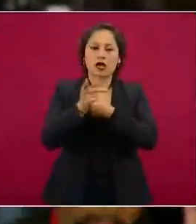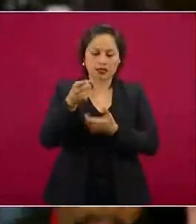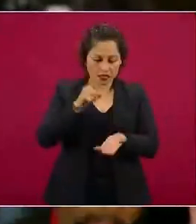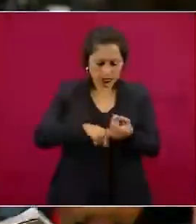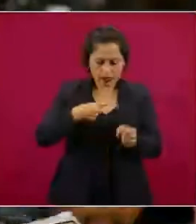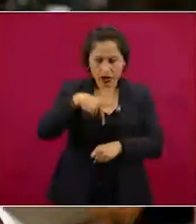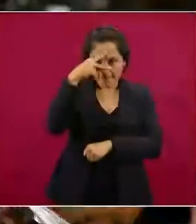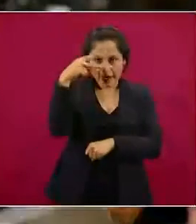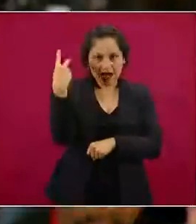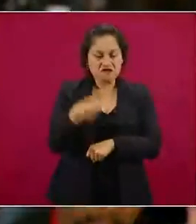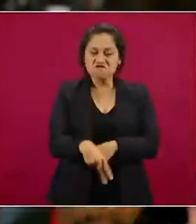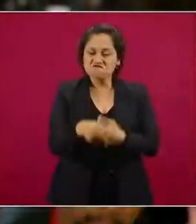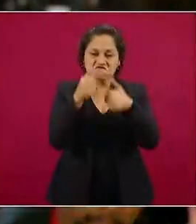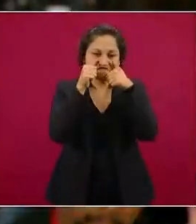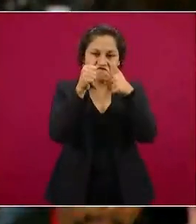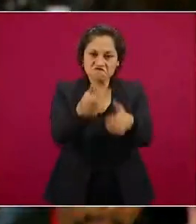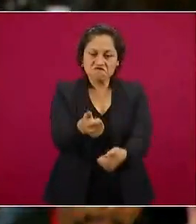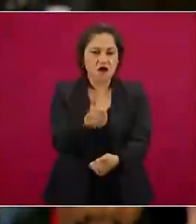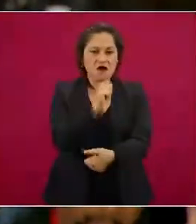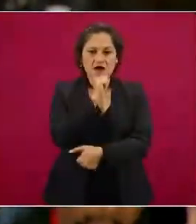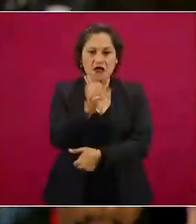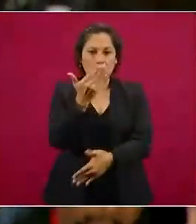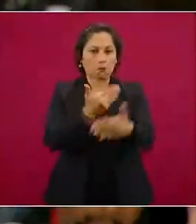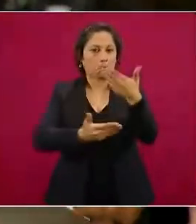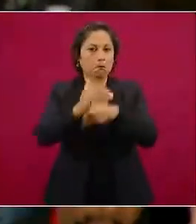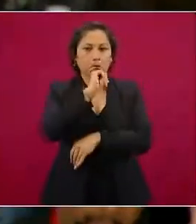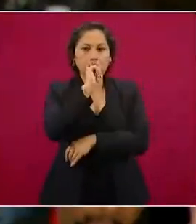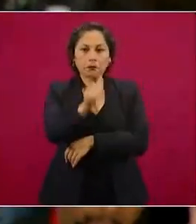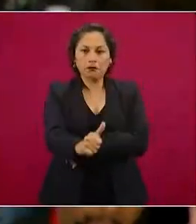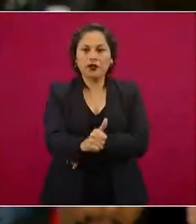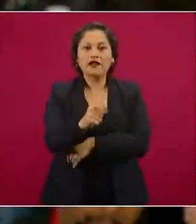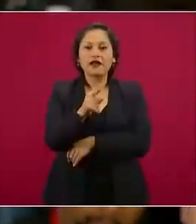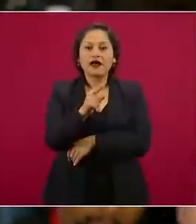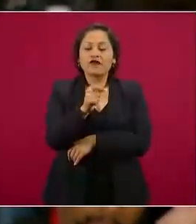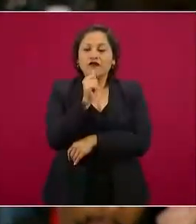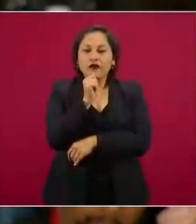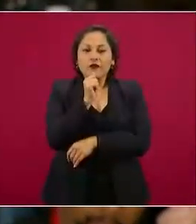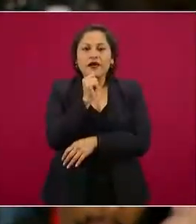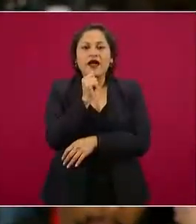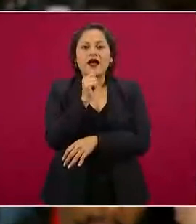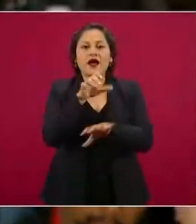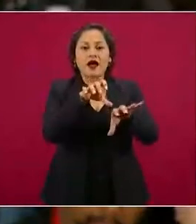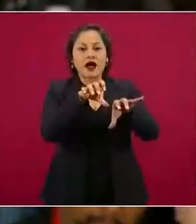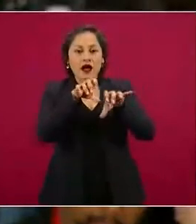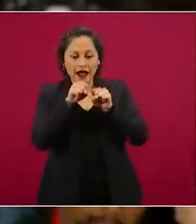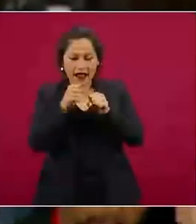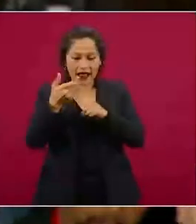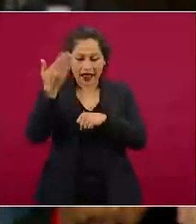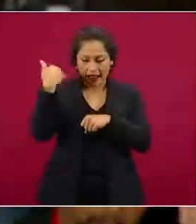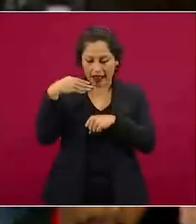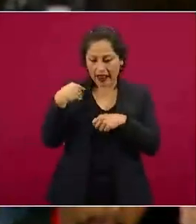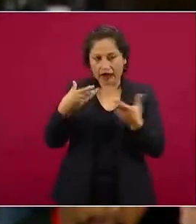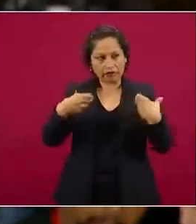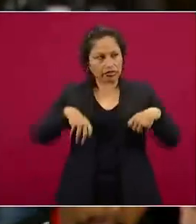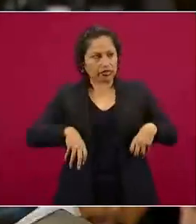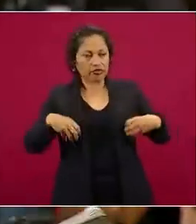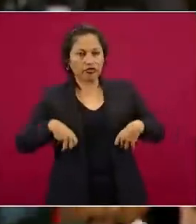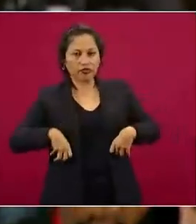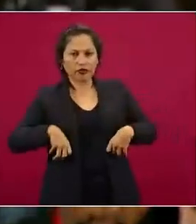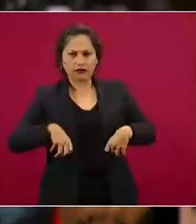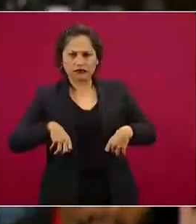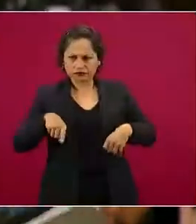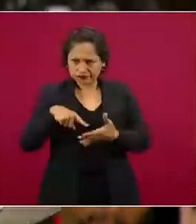no hay casos en casos concretos, ni se han recuperado recursos por estos ilícitos. Me gustaría conocer su opinión. Y en